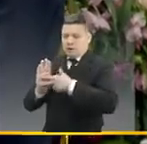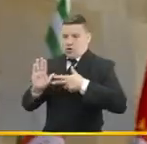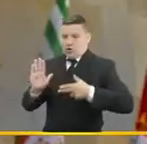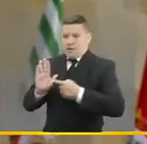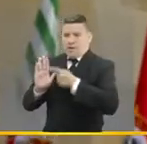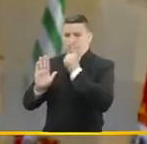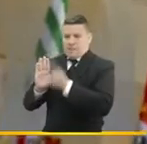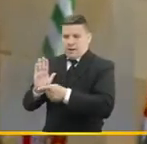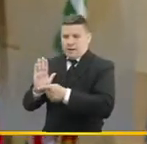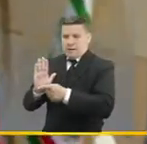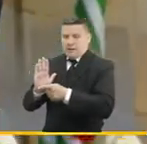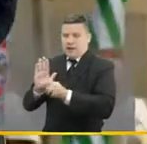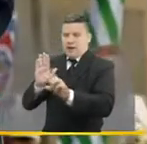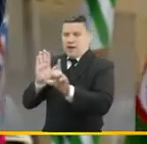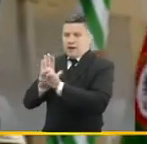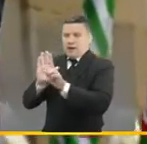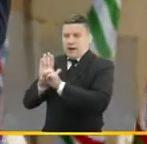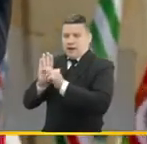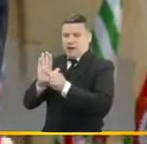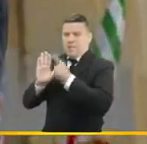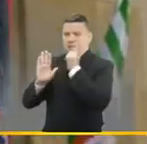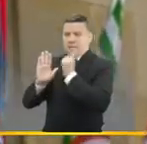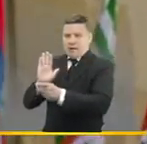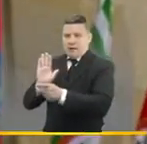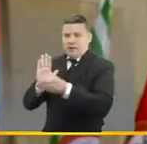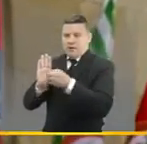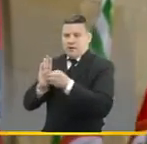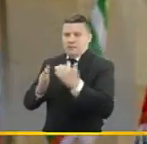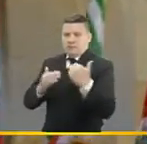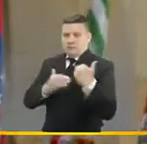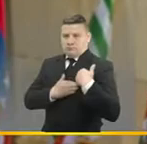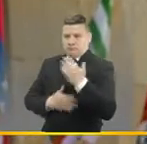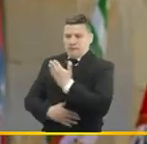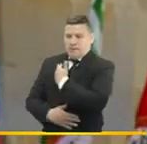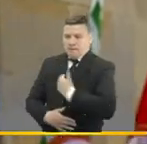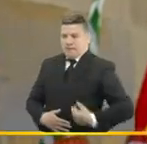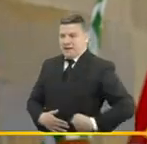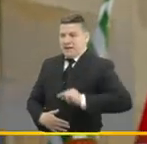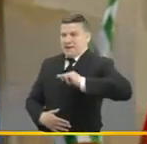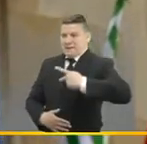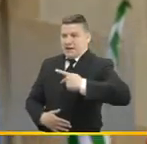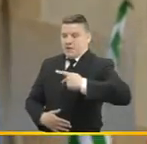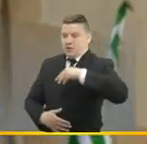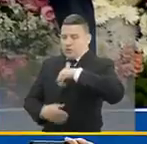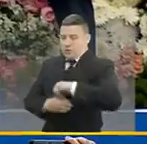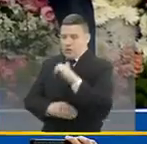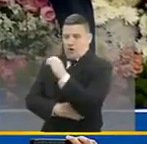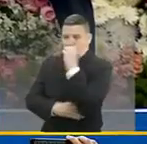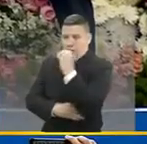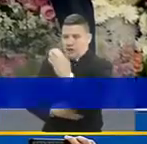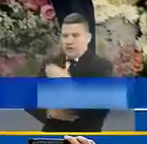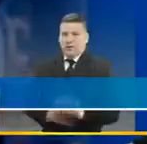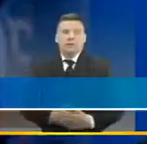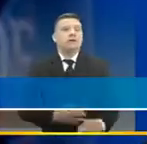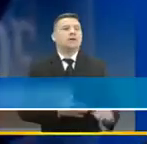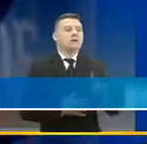Constitución y la ley confieren al cargo de vicepresidenta de la República de Colombia.